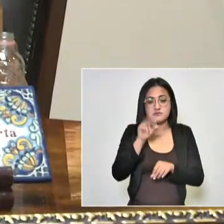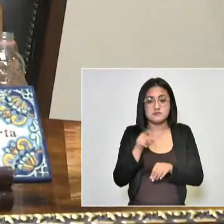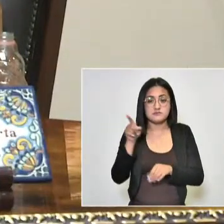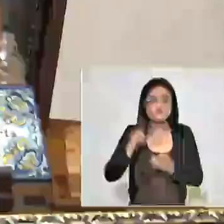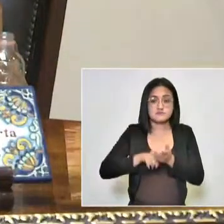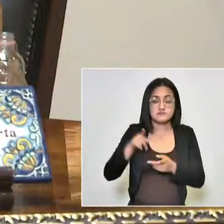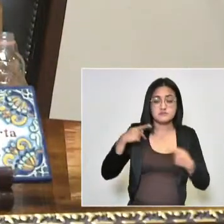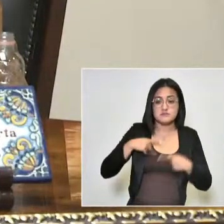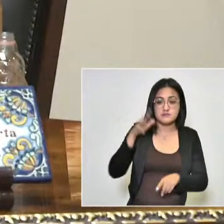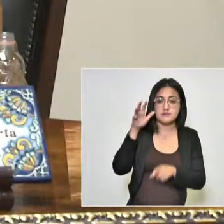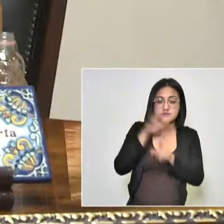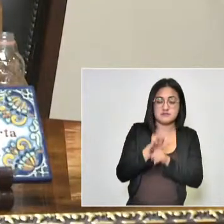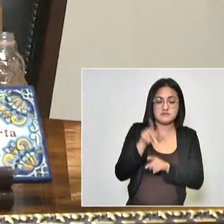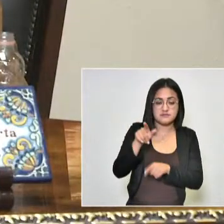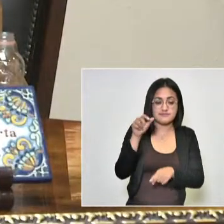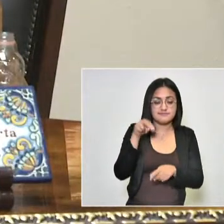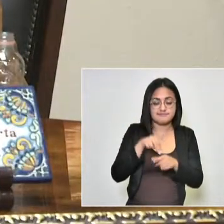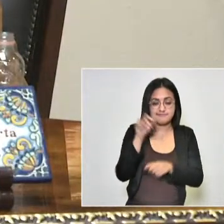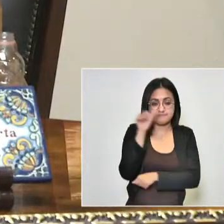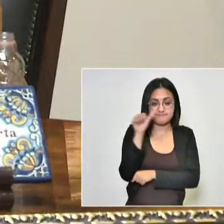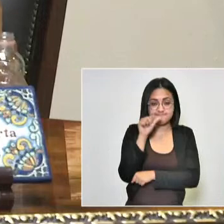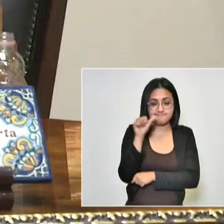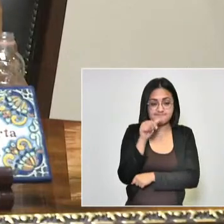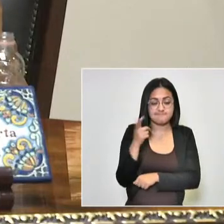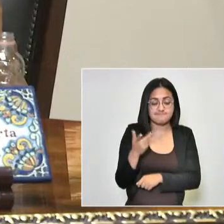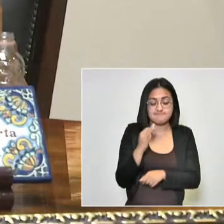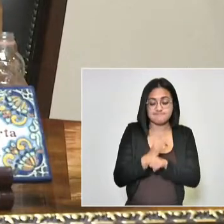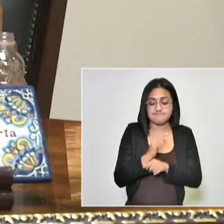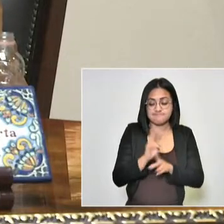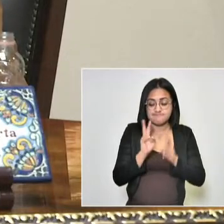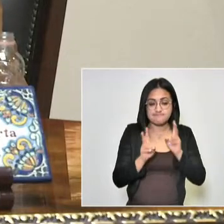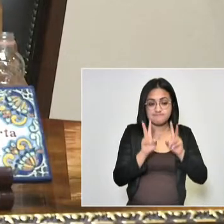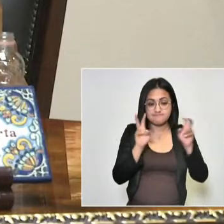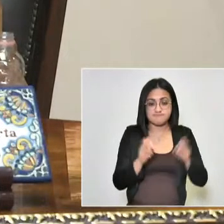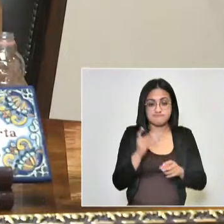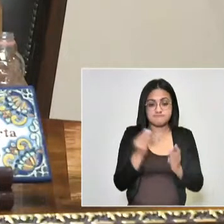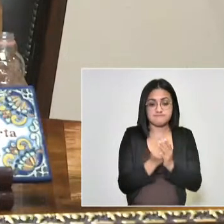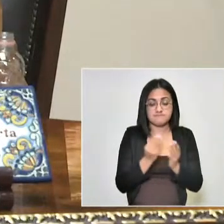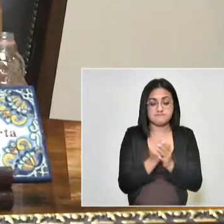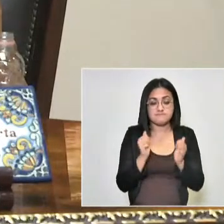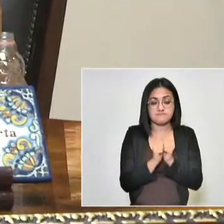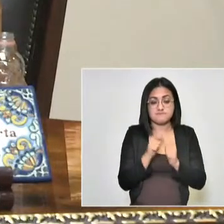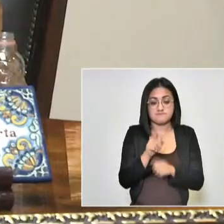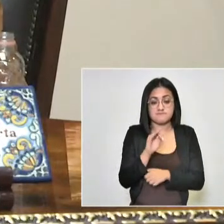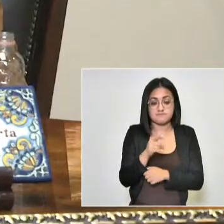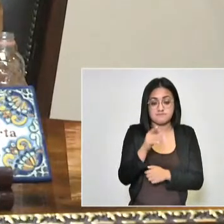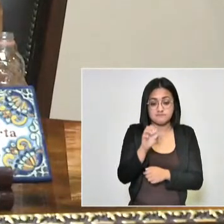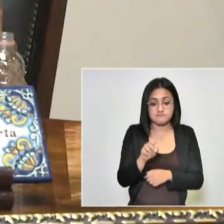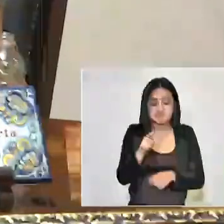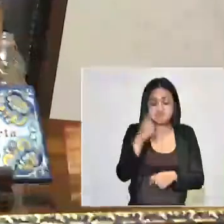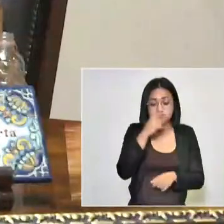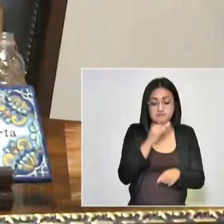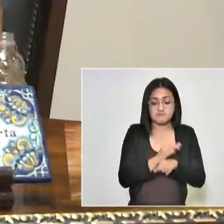Atlixco, porque no he hablado de ese asunto con la fiscalía para que pudiera darme